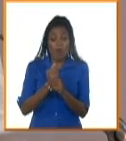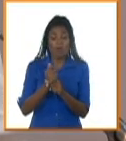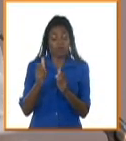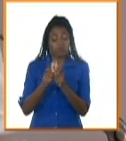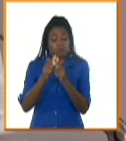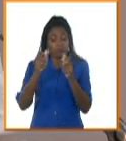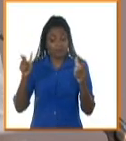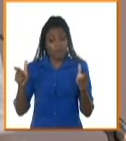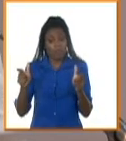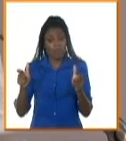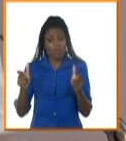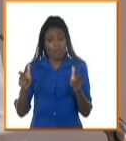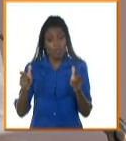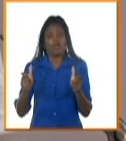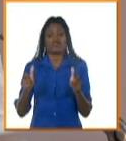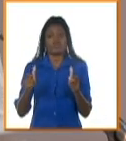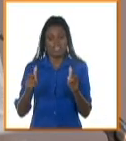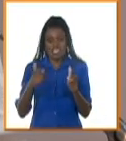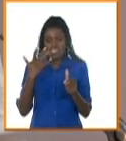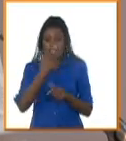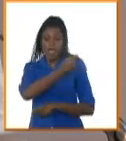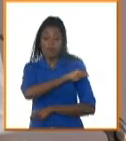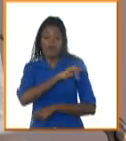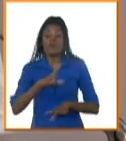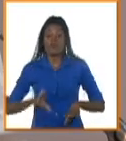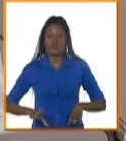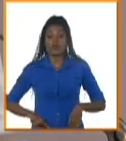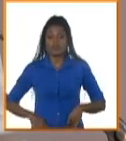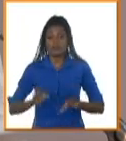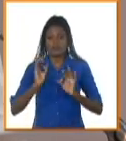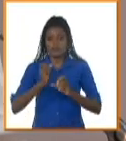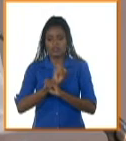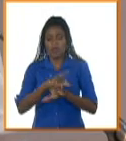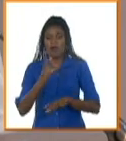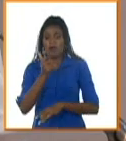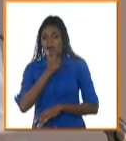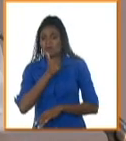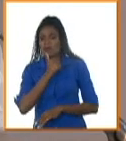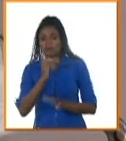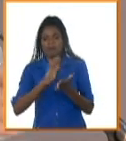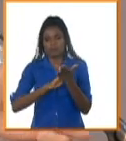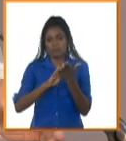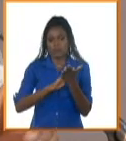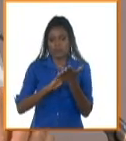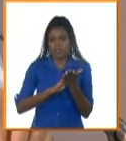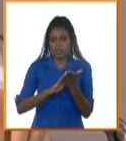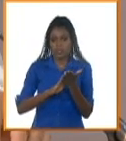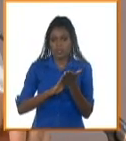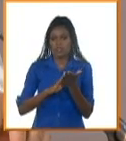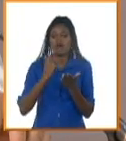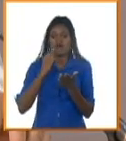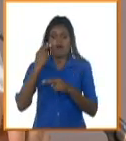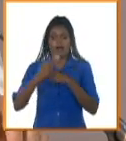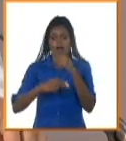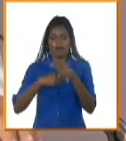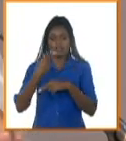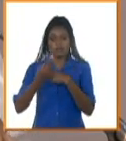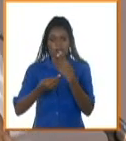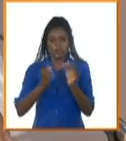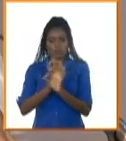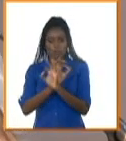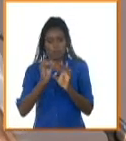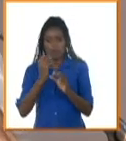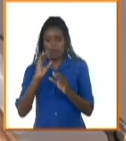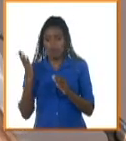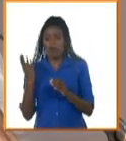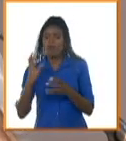muy de convencimiento y como hemos dicho sin crear dificultades y lo más creando las condiciones y de forma progresiva